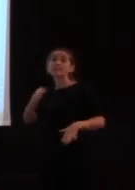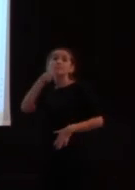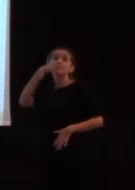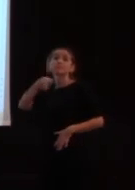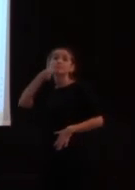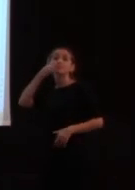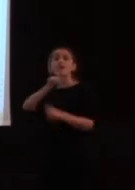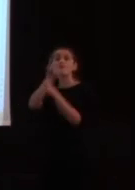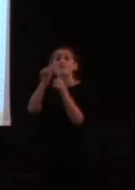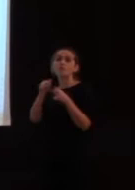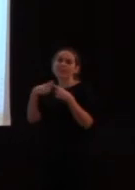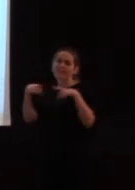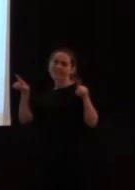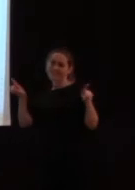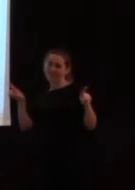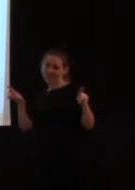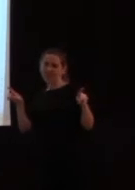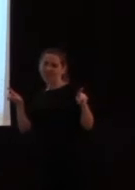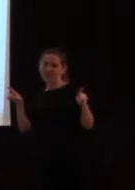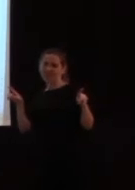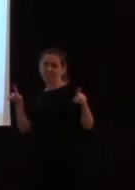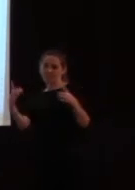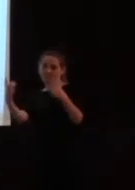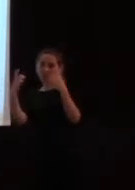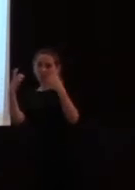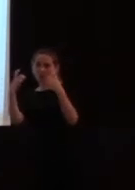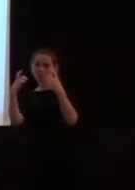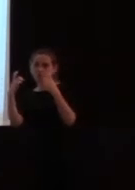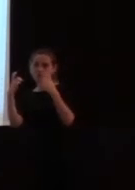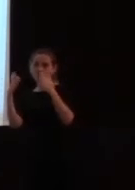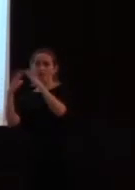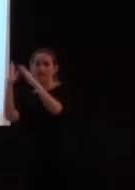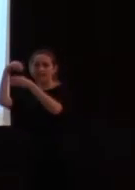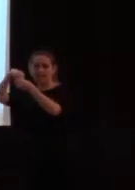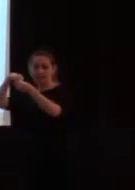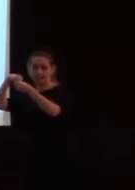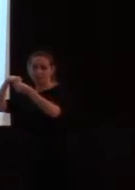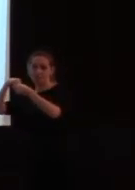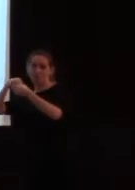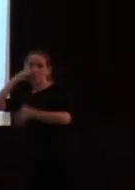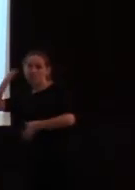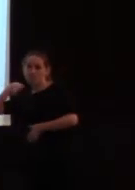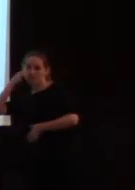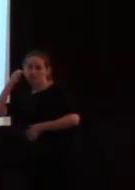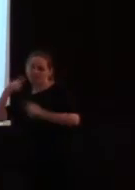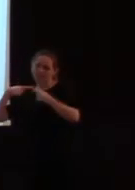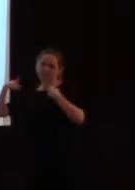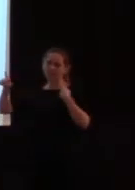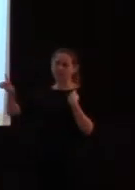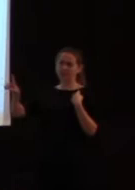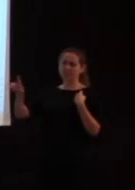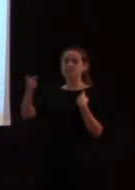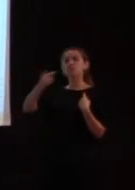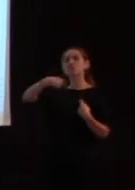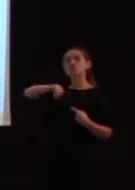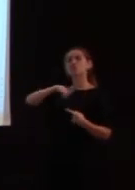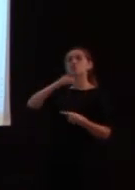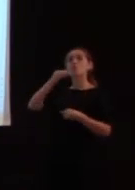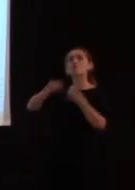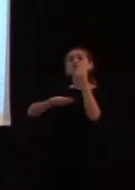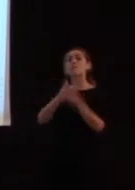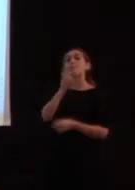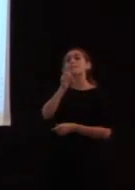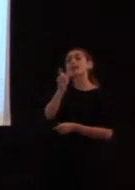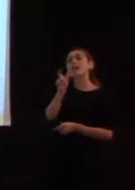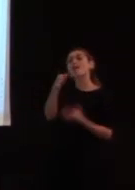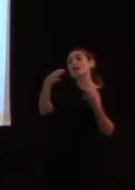muy distinta a como algunos alumnos hablan en sus casas. Y puede ser que haya palabras que nosotros utilizamos con una normalidad total y